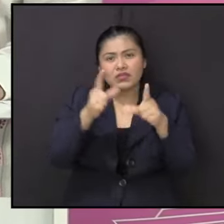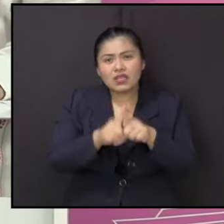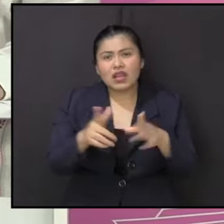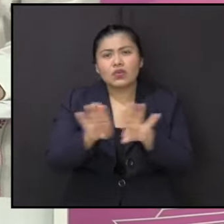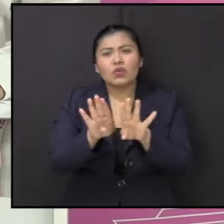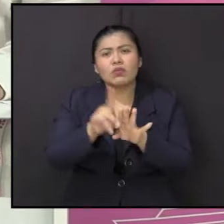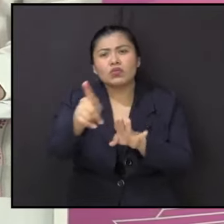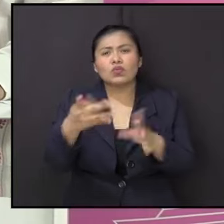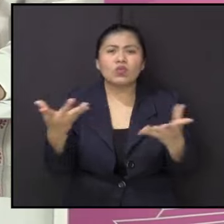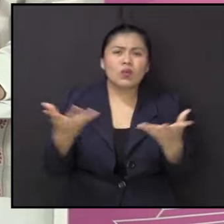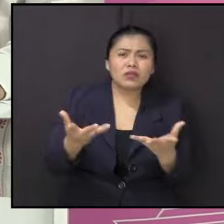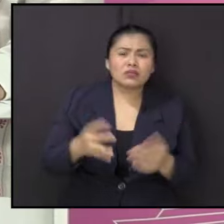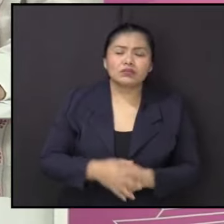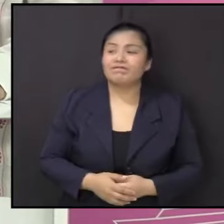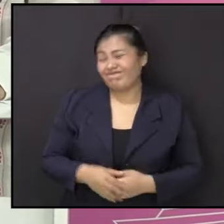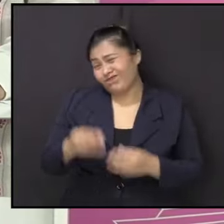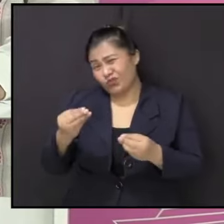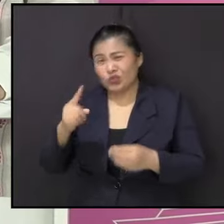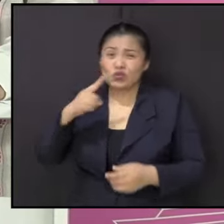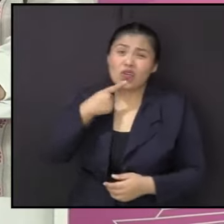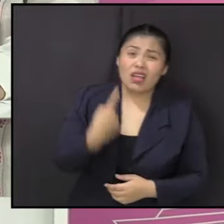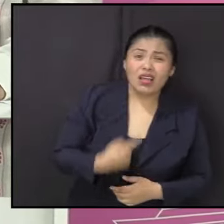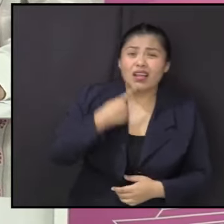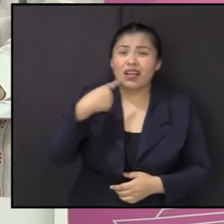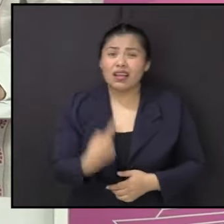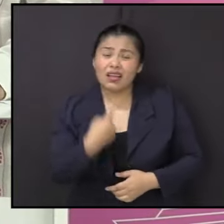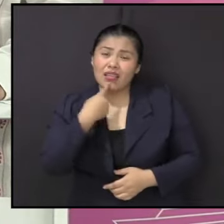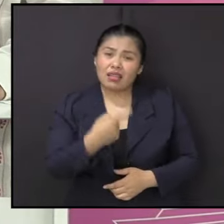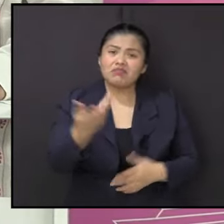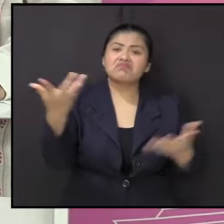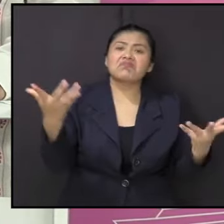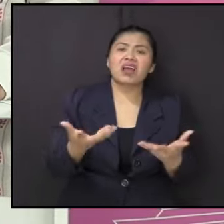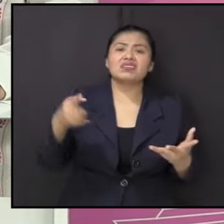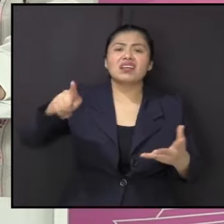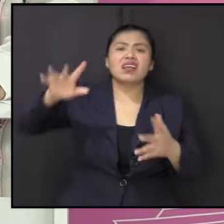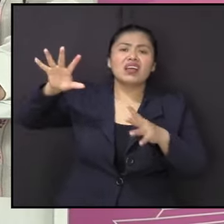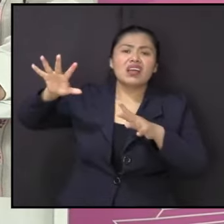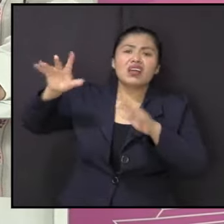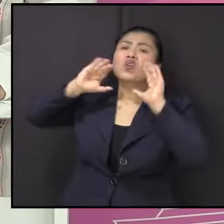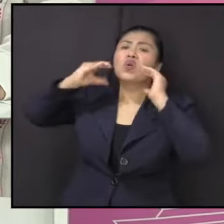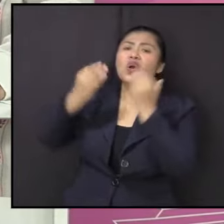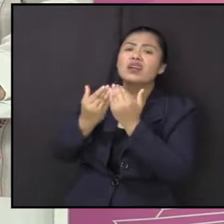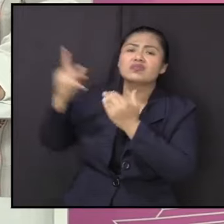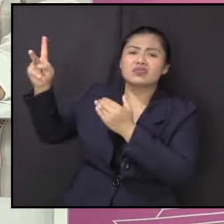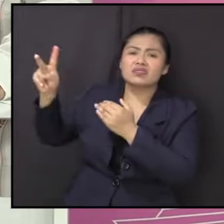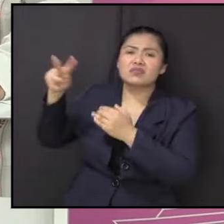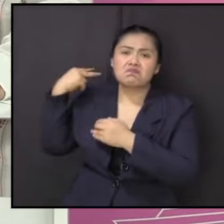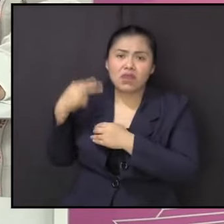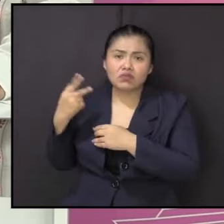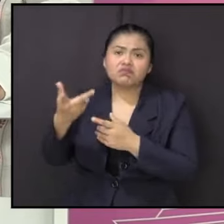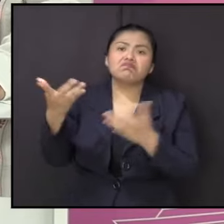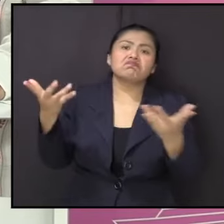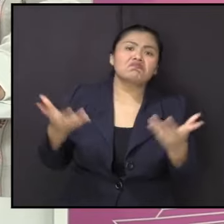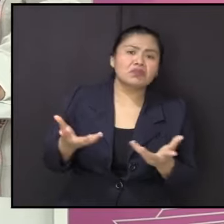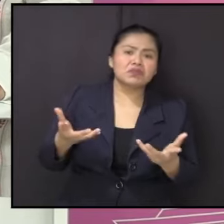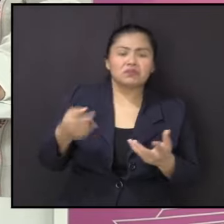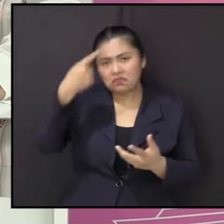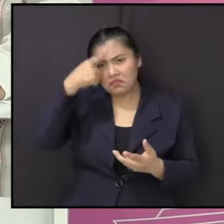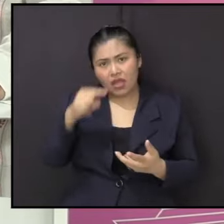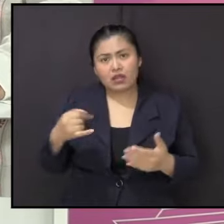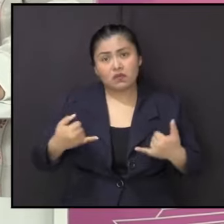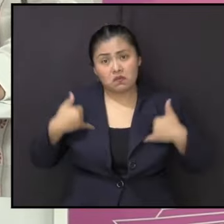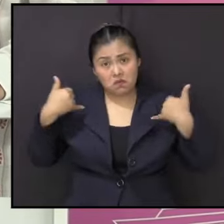muchas quejas sobre el uso de los mismos. ¿Qué hacer desde el Congreso de Veracruz para que realmente estos programas los cuenten tanto jóvenes